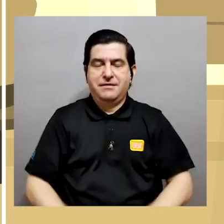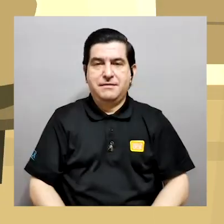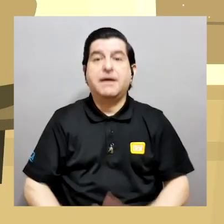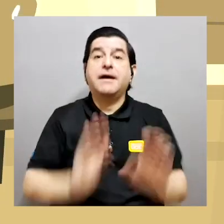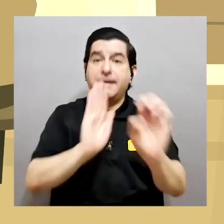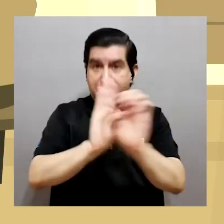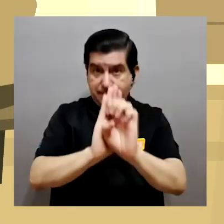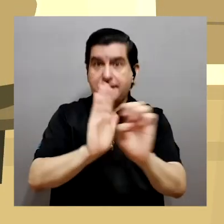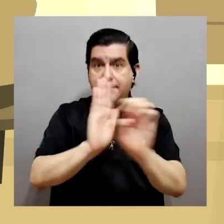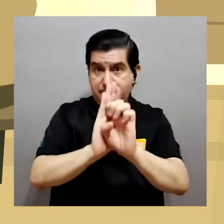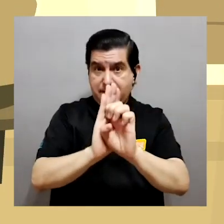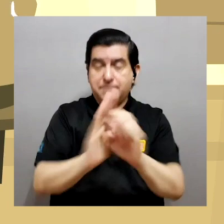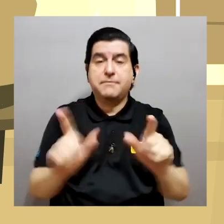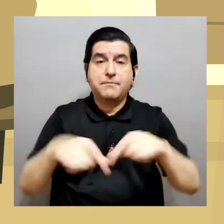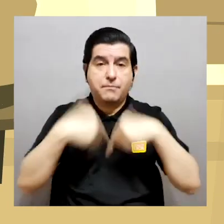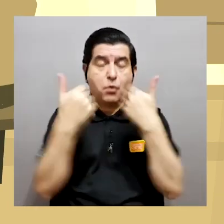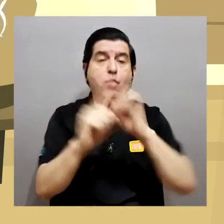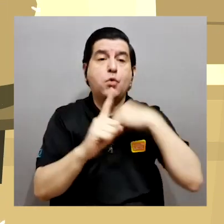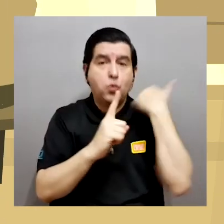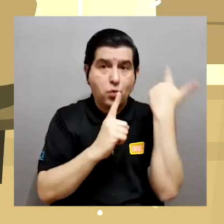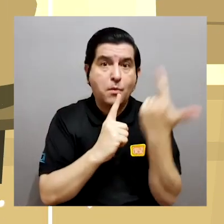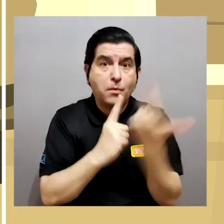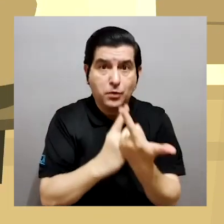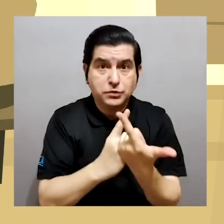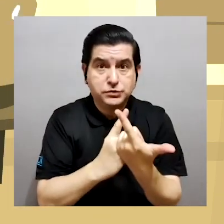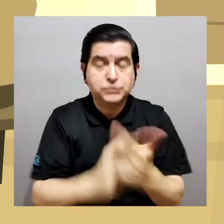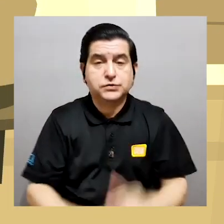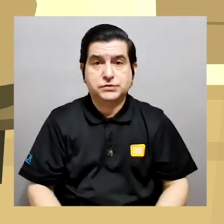¿verdad?, como grupo social,